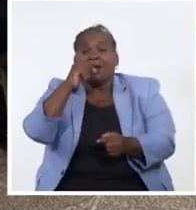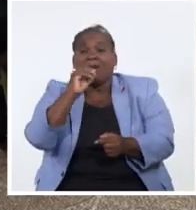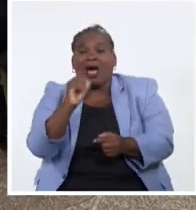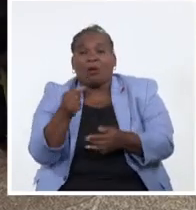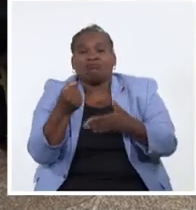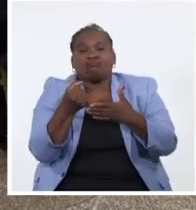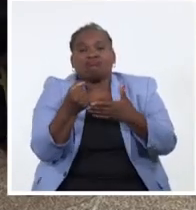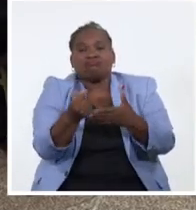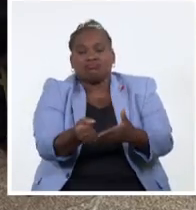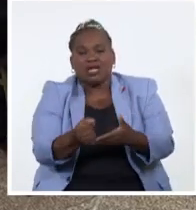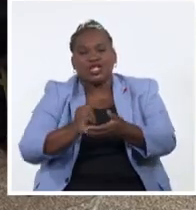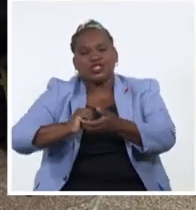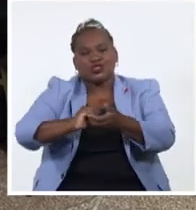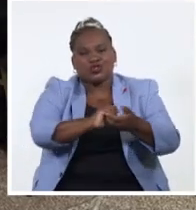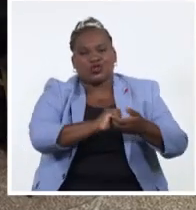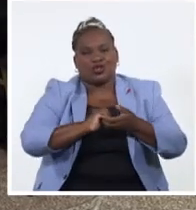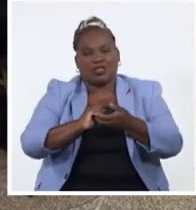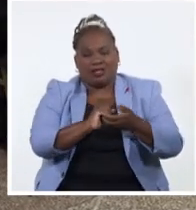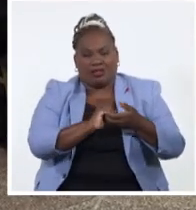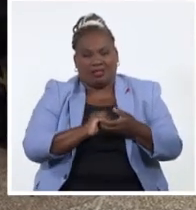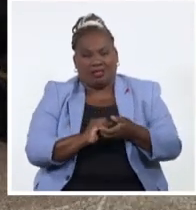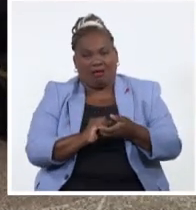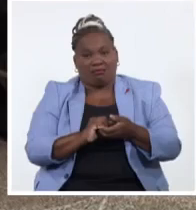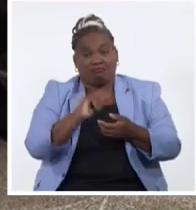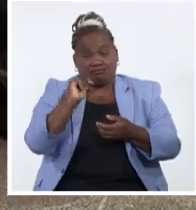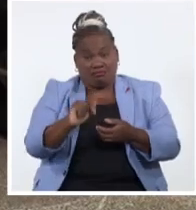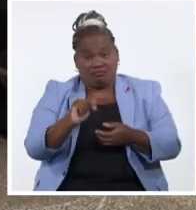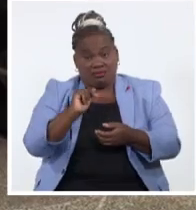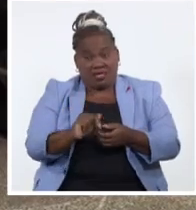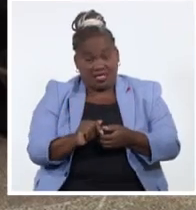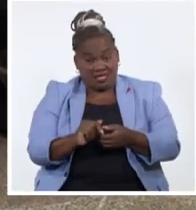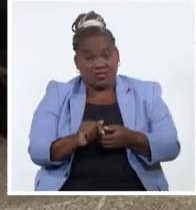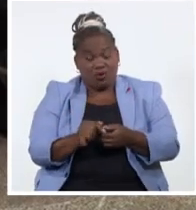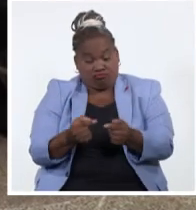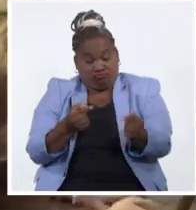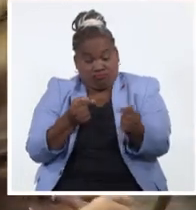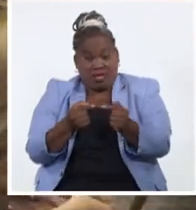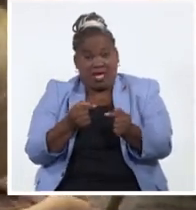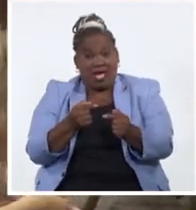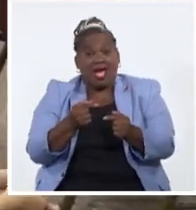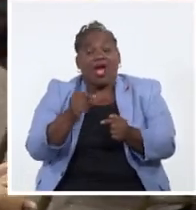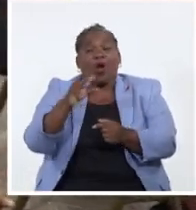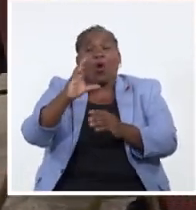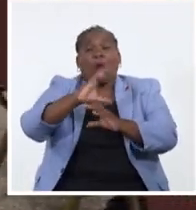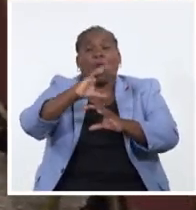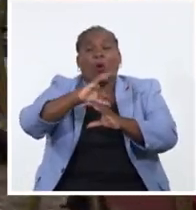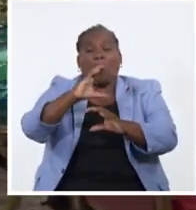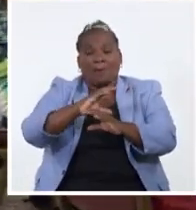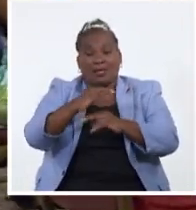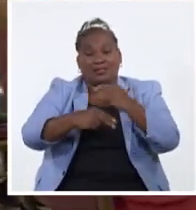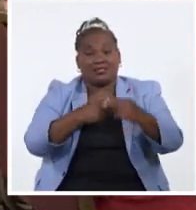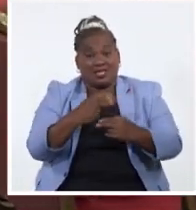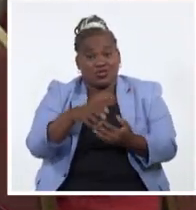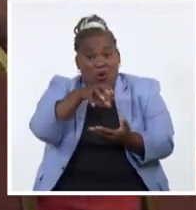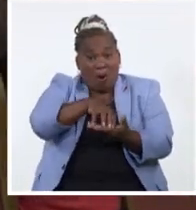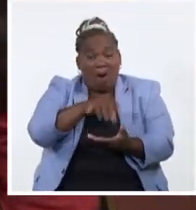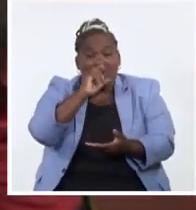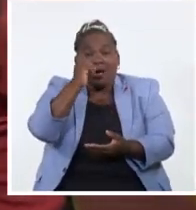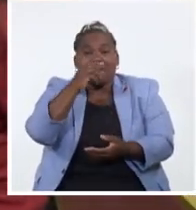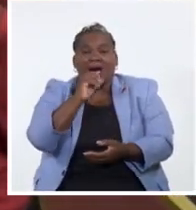solidaridad entre ambos pueblos principios de la octava cumbre de caricom Cuba realizada en Barbados